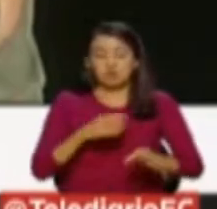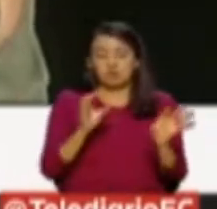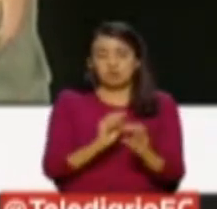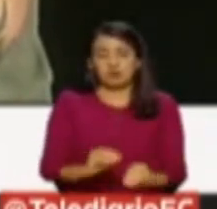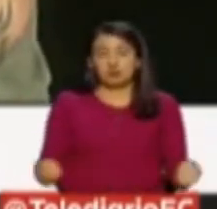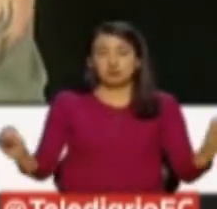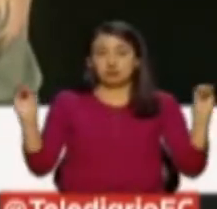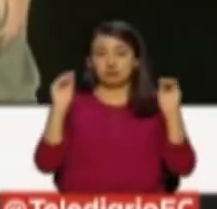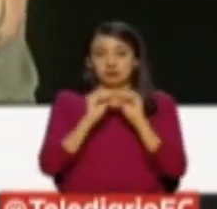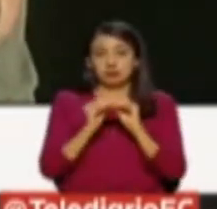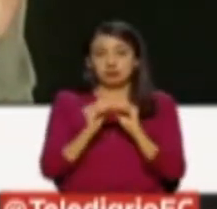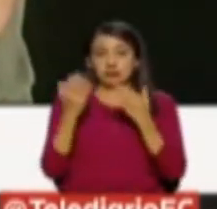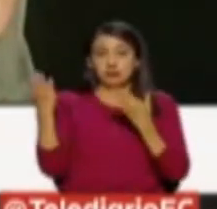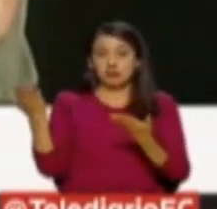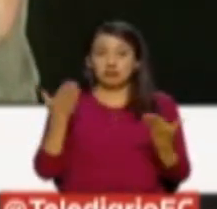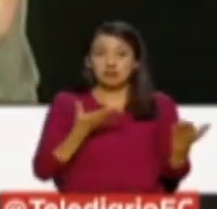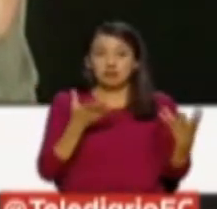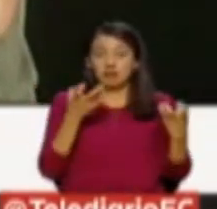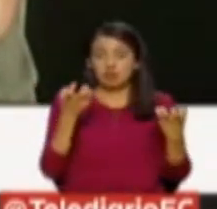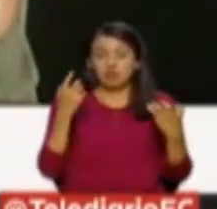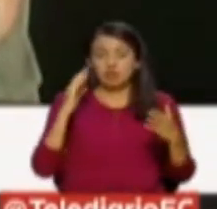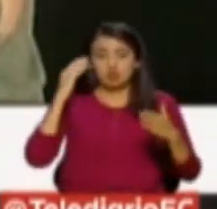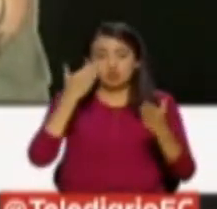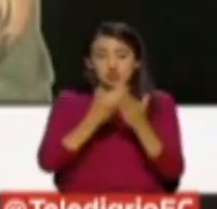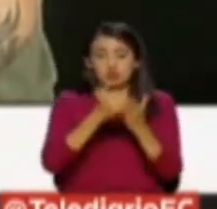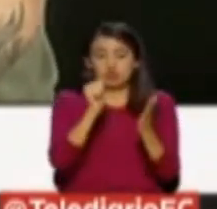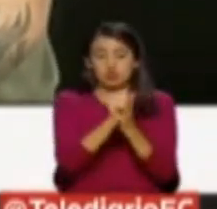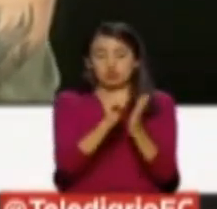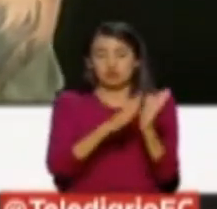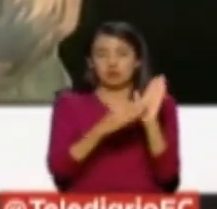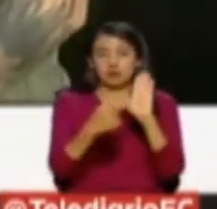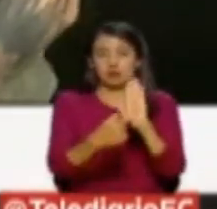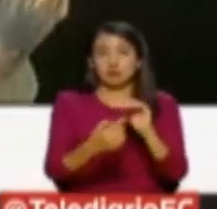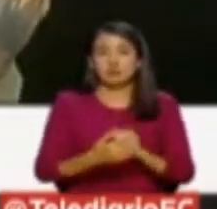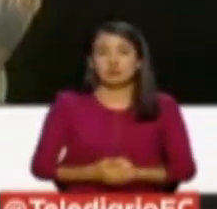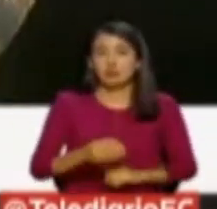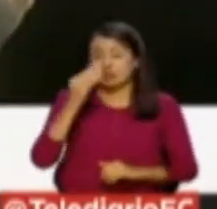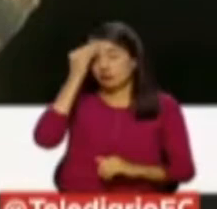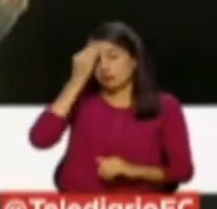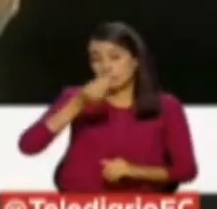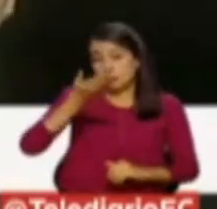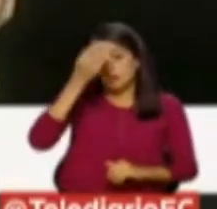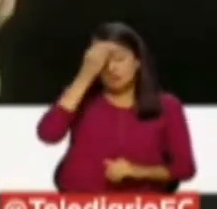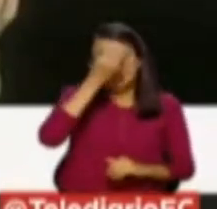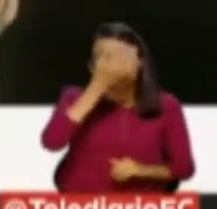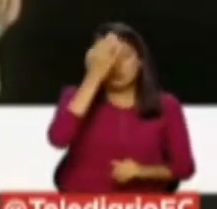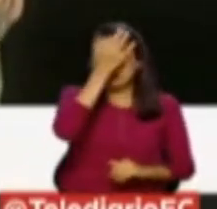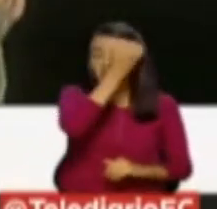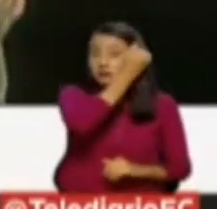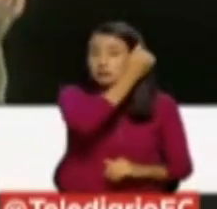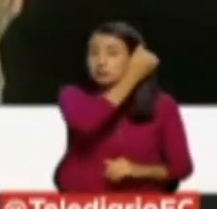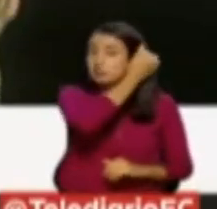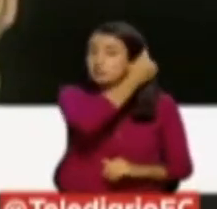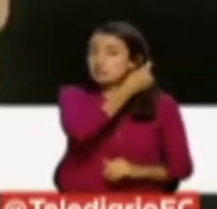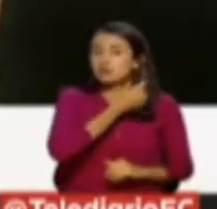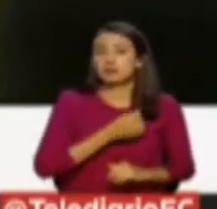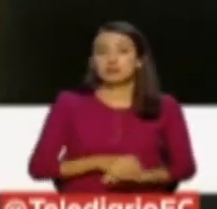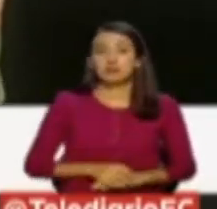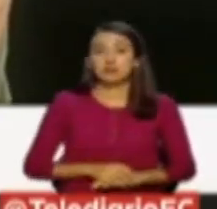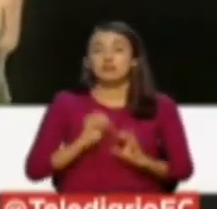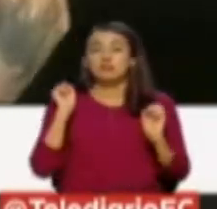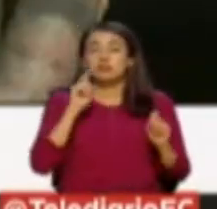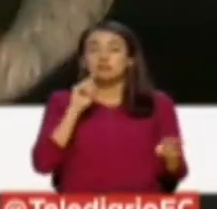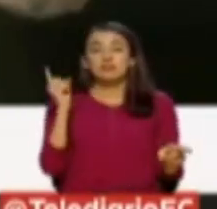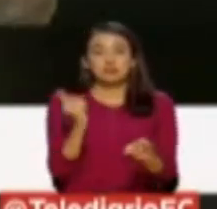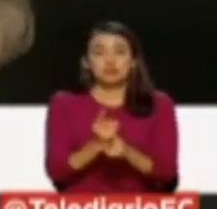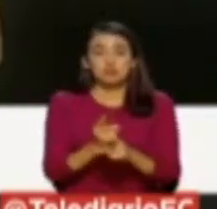de ti es quizás lo que quisiste plasmar a través de esta obra buenos días buenos días amigos televidentes si esto